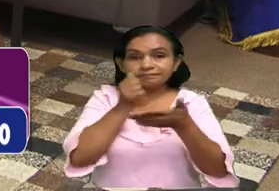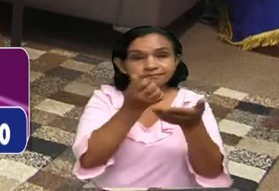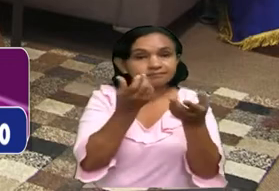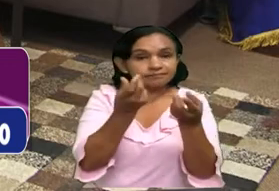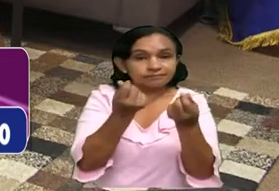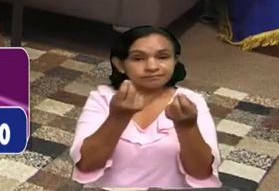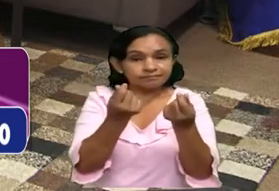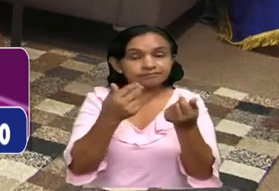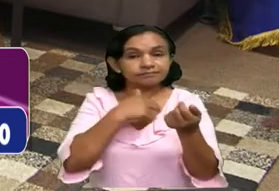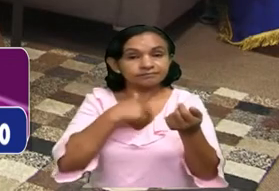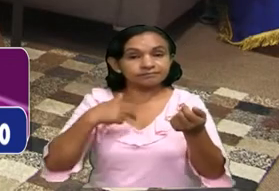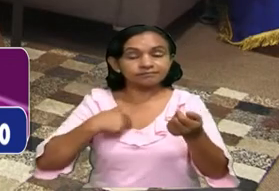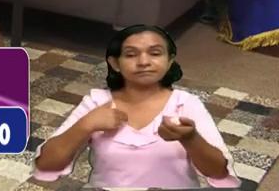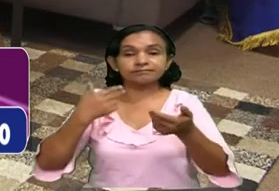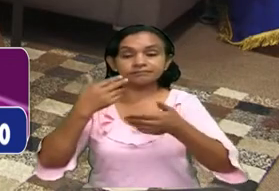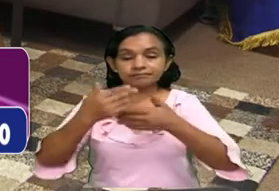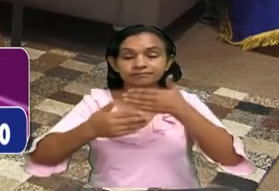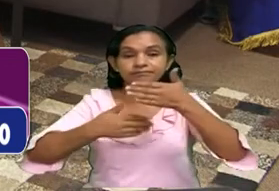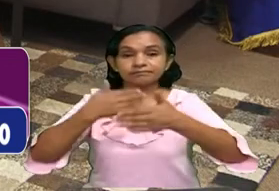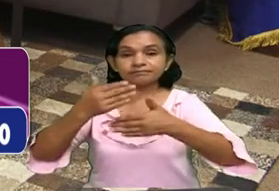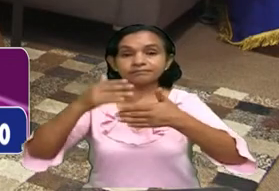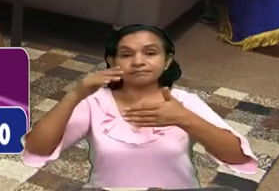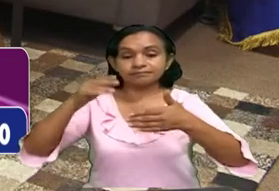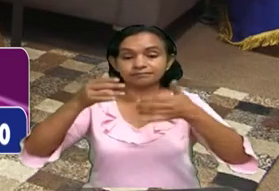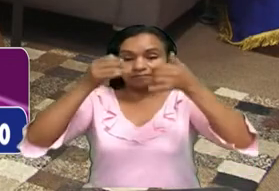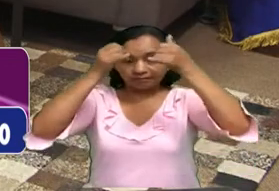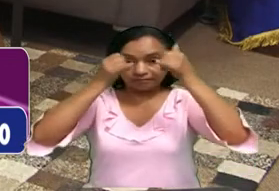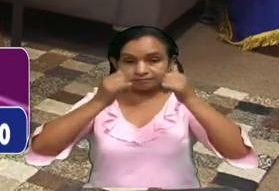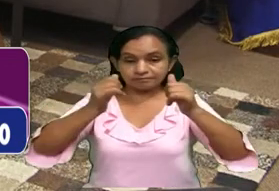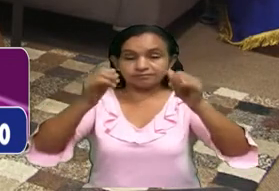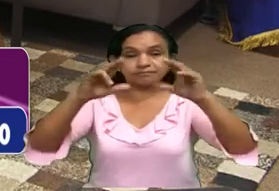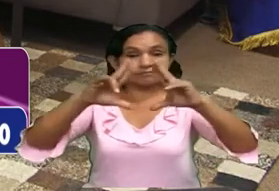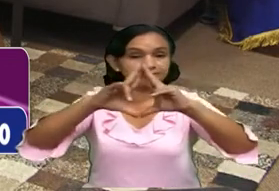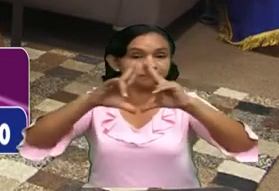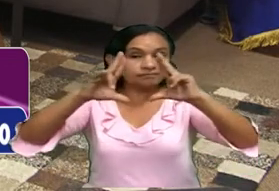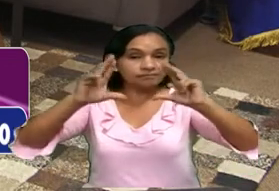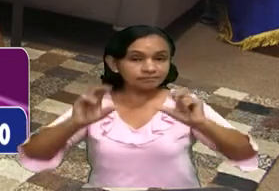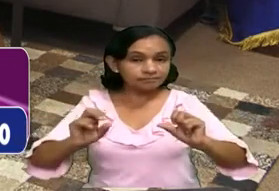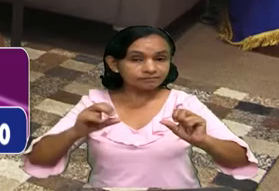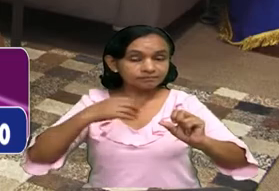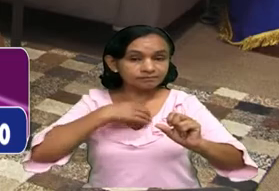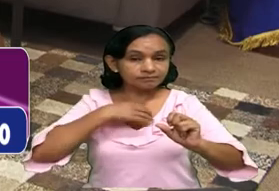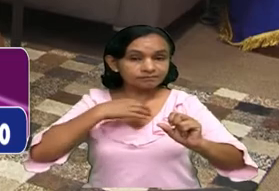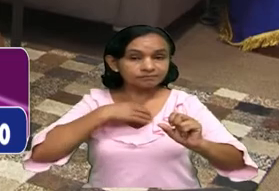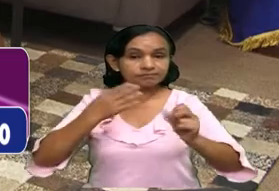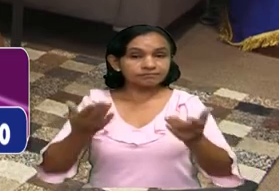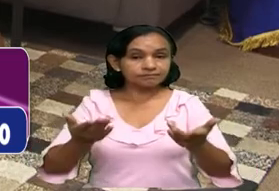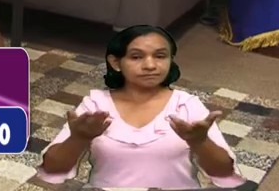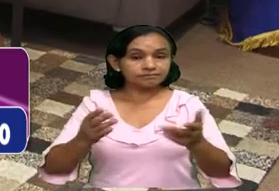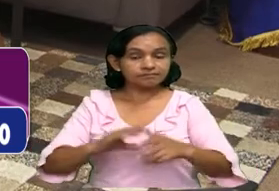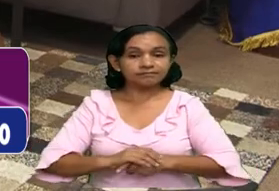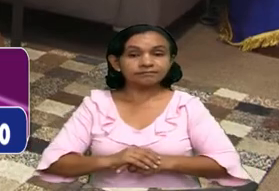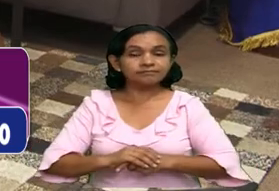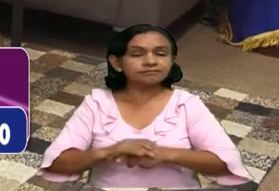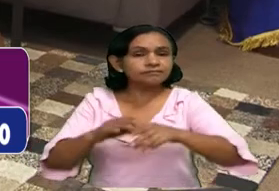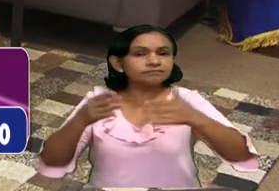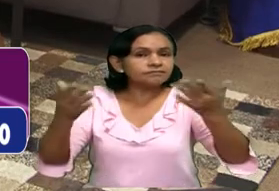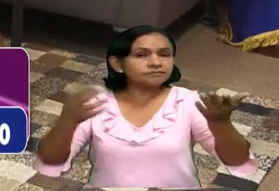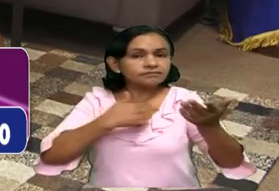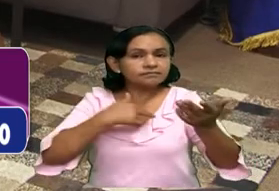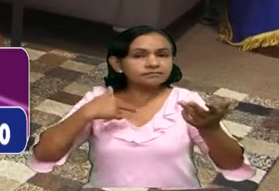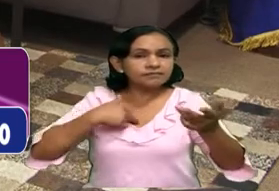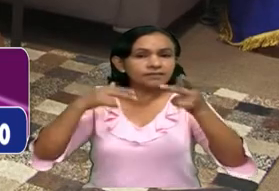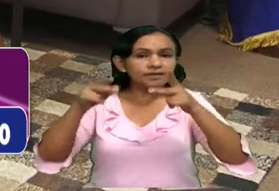eso precisamente es lo que ha venido haciendo el ganadero a nivel nacional. ¿qué es lo que sucede? Y la gente